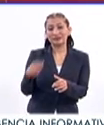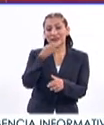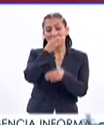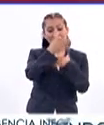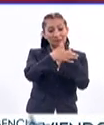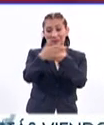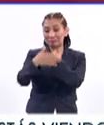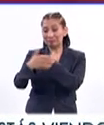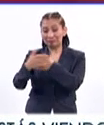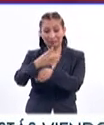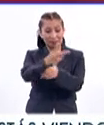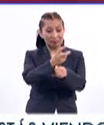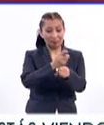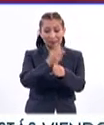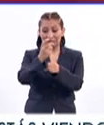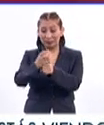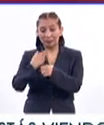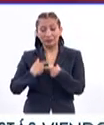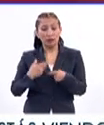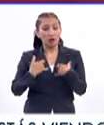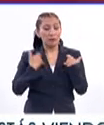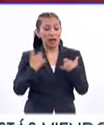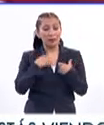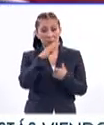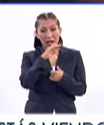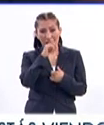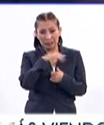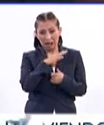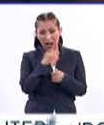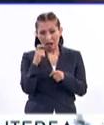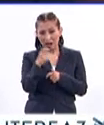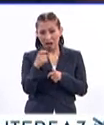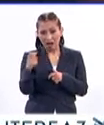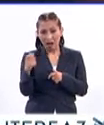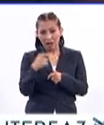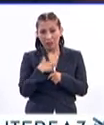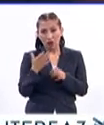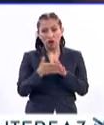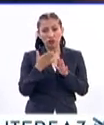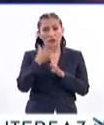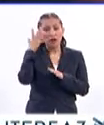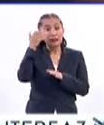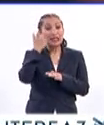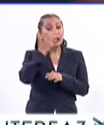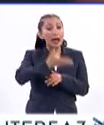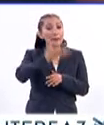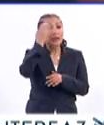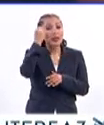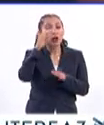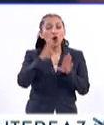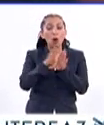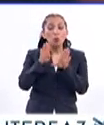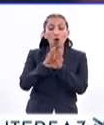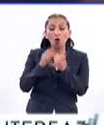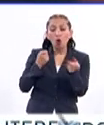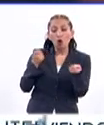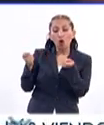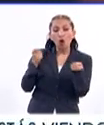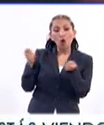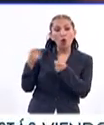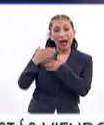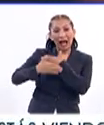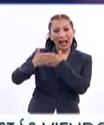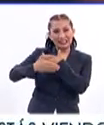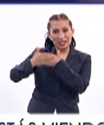convocar a becarios, a jóvenes construyendo el futuro que quieran aprender para el manejo